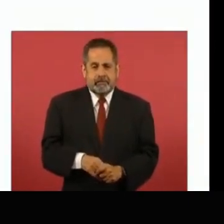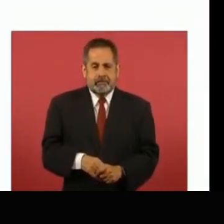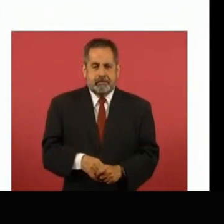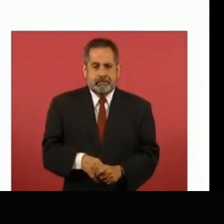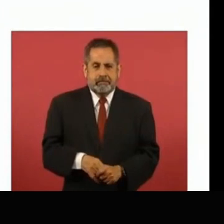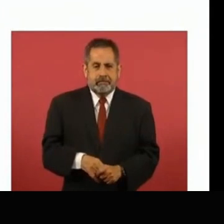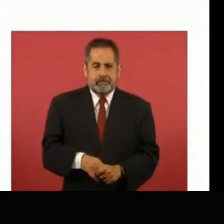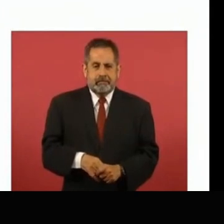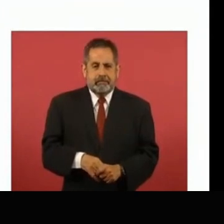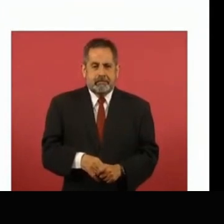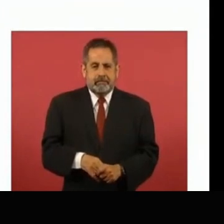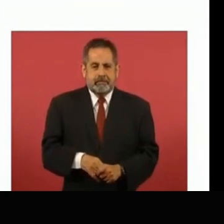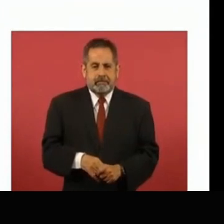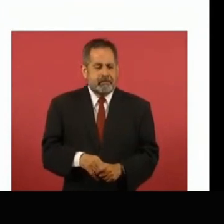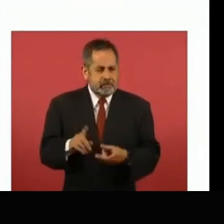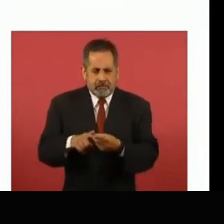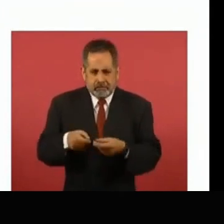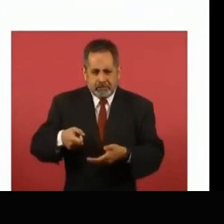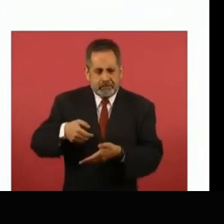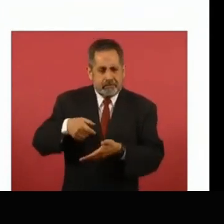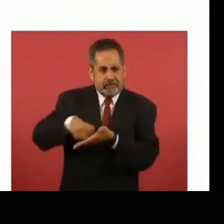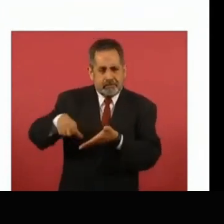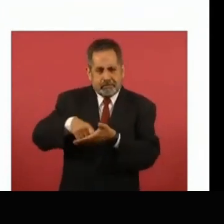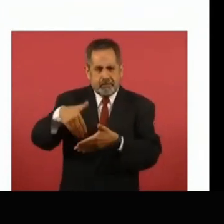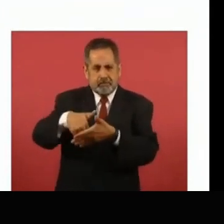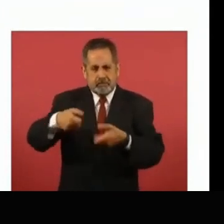pues no se le ve con ninguna bolsa